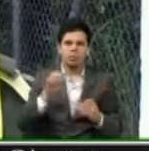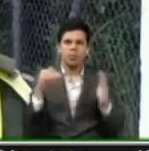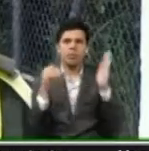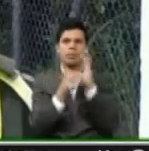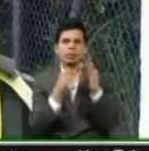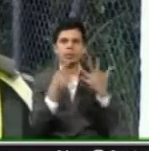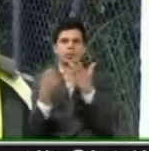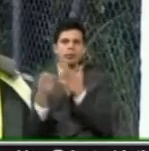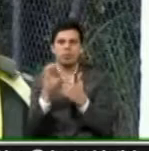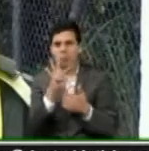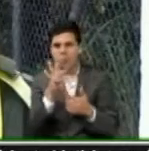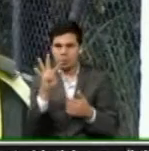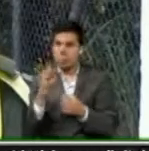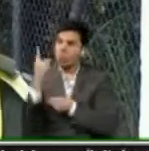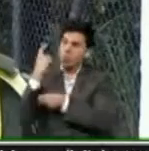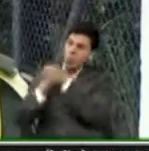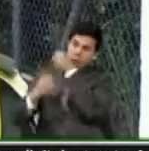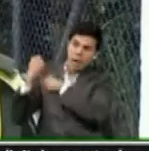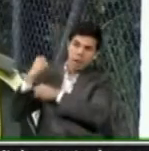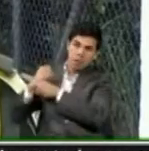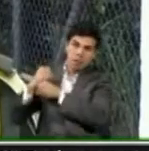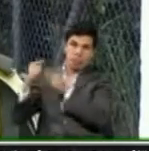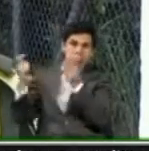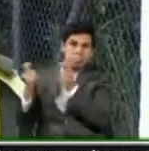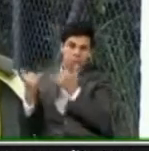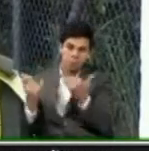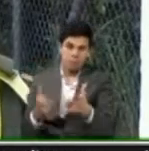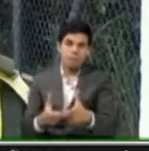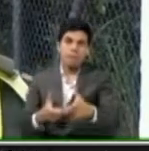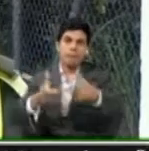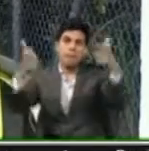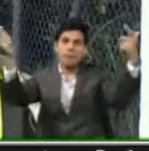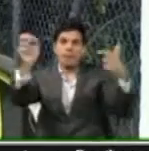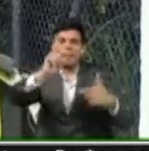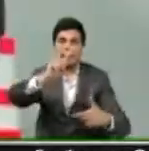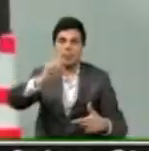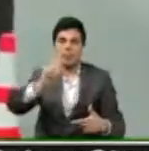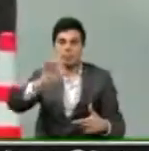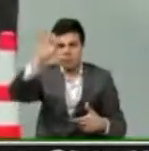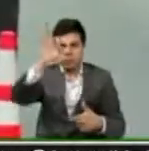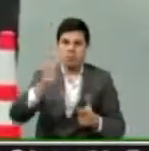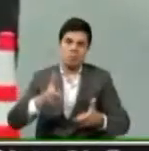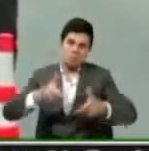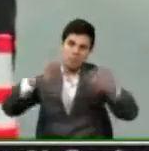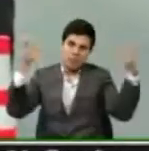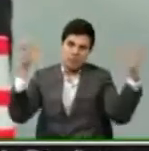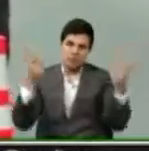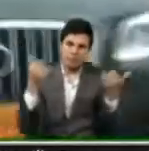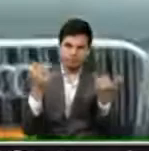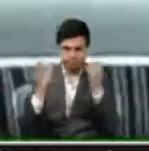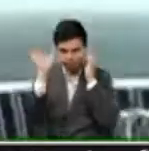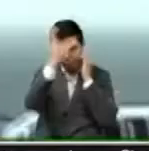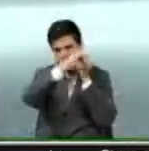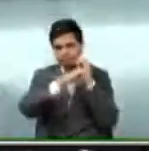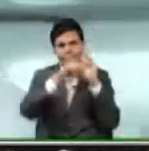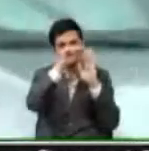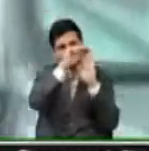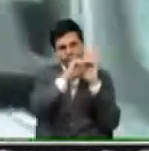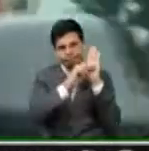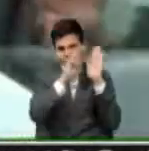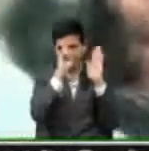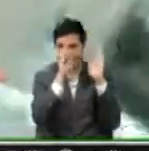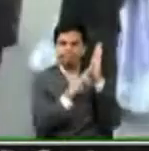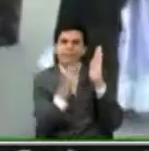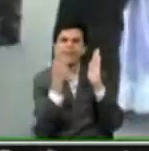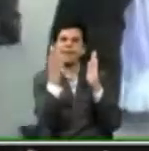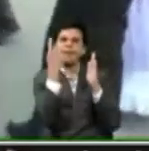19.644 vehículos más que el año inmediatamente anterior, esto equivalente a un 21%. Sin lugar a duda, el irrespeto a las normas de tránsito